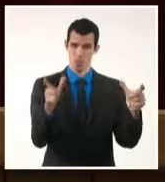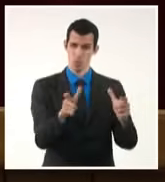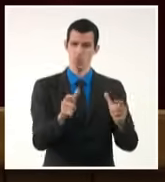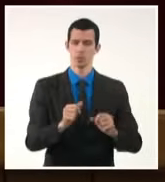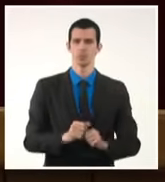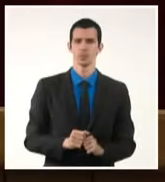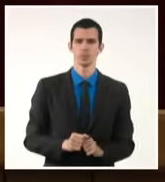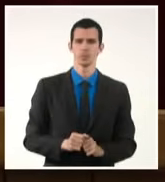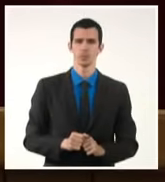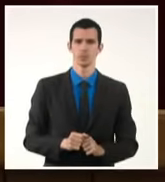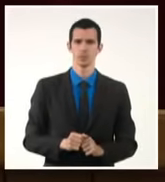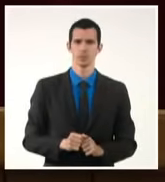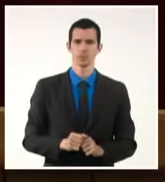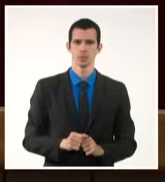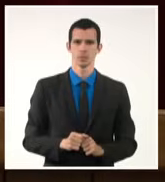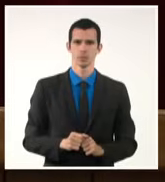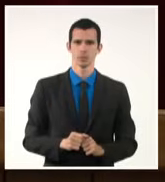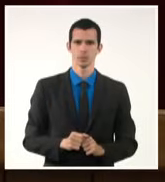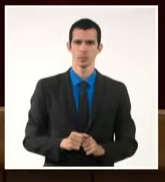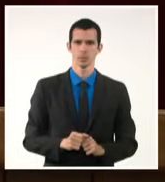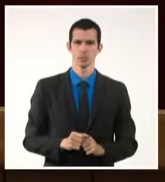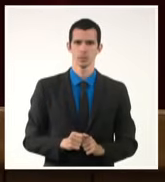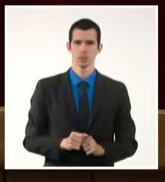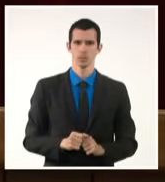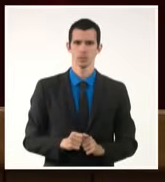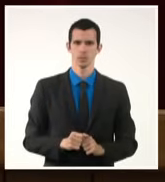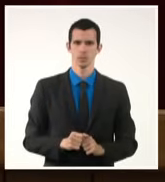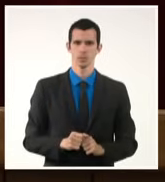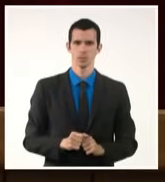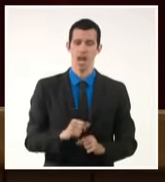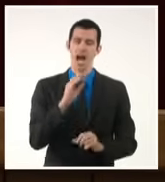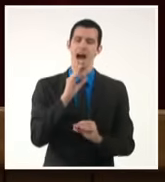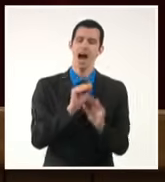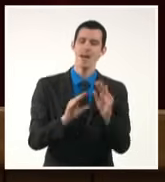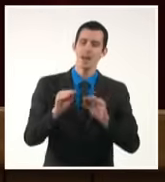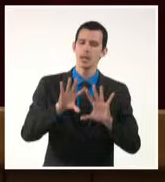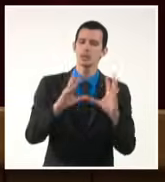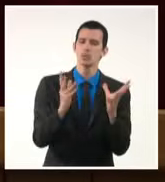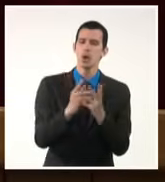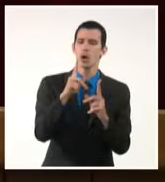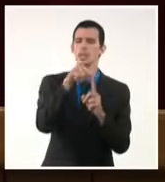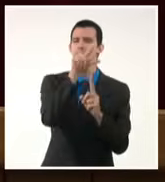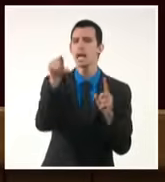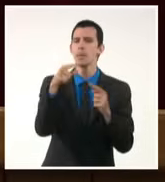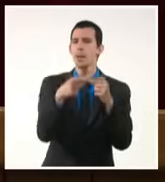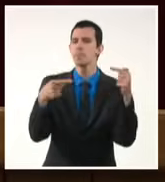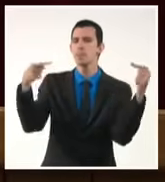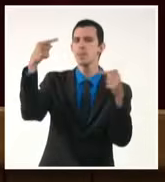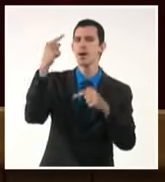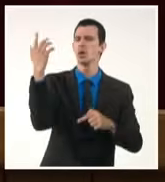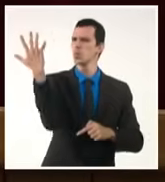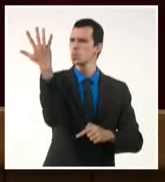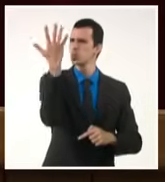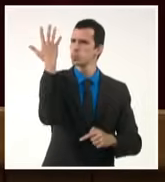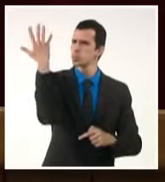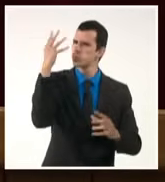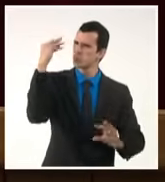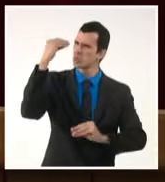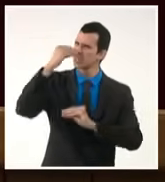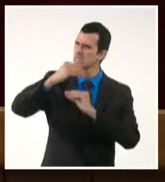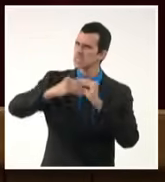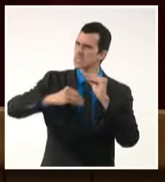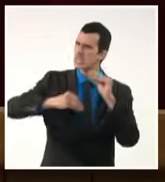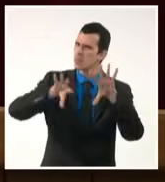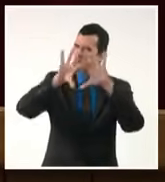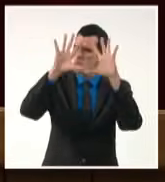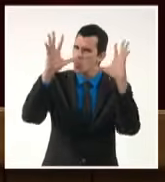de las Partes COP28 sobre cambio climático en Dubái, confirmó ese liderazgo con sus excelentes